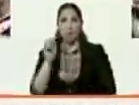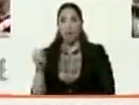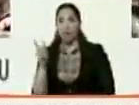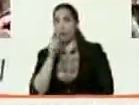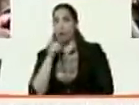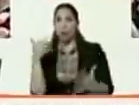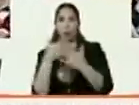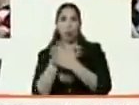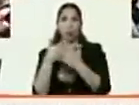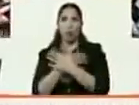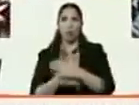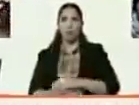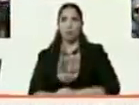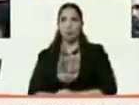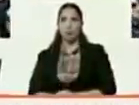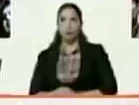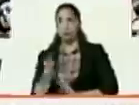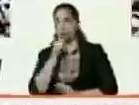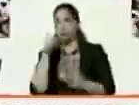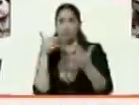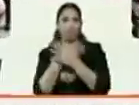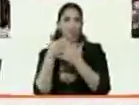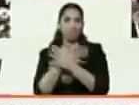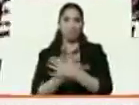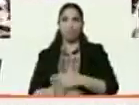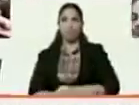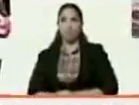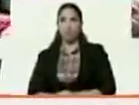dudas. No tengan dudas.